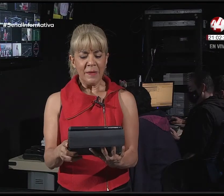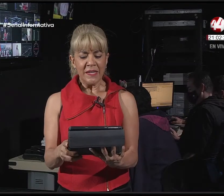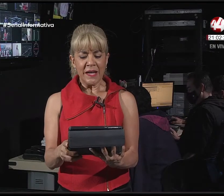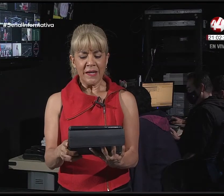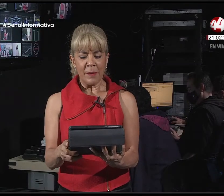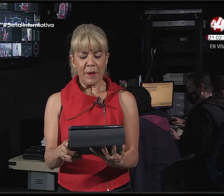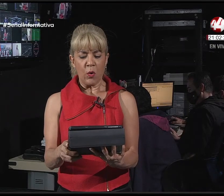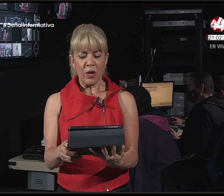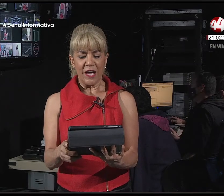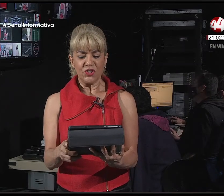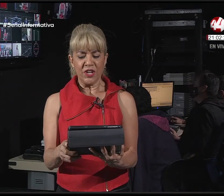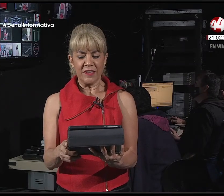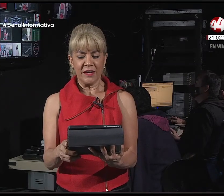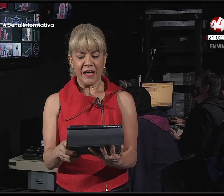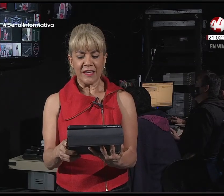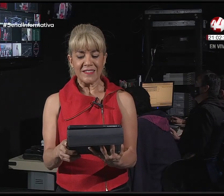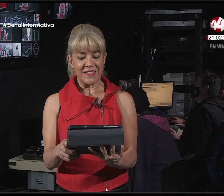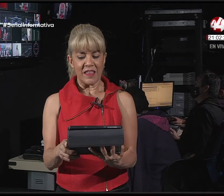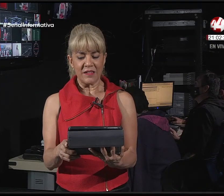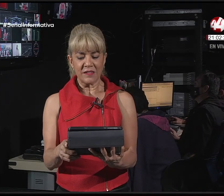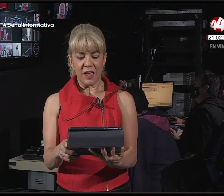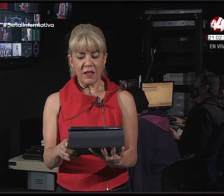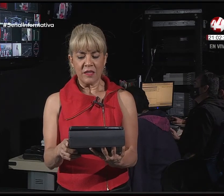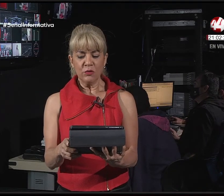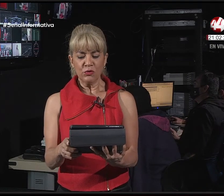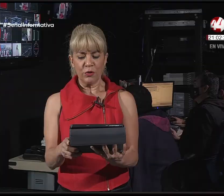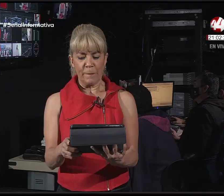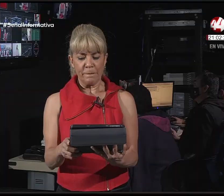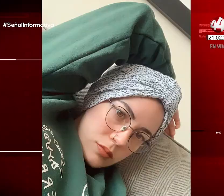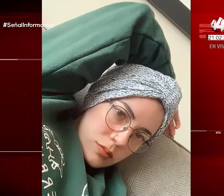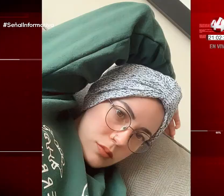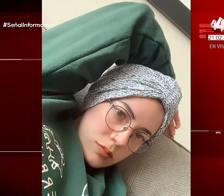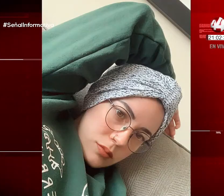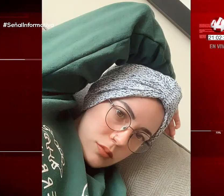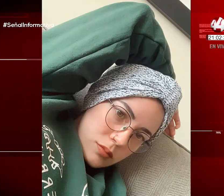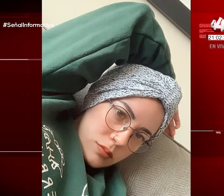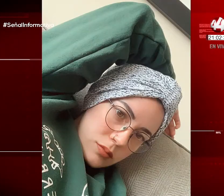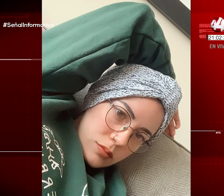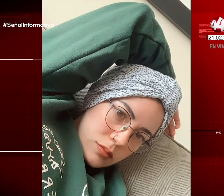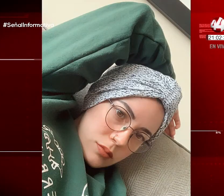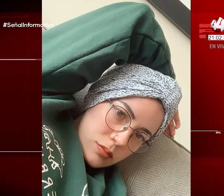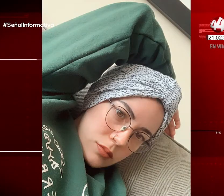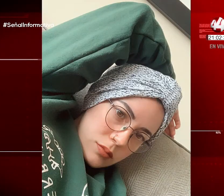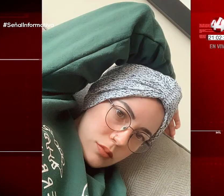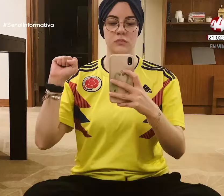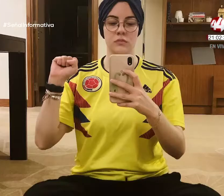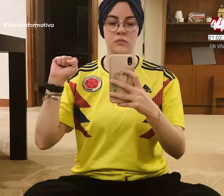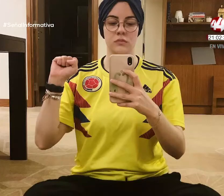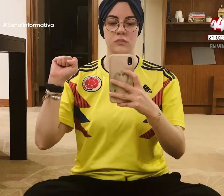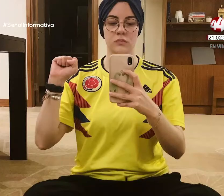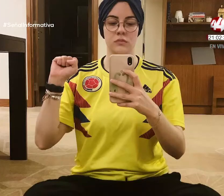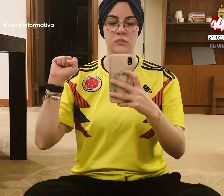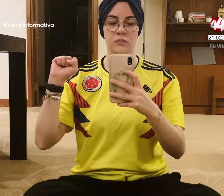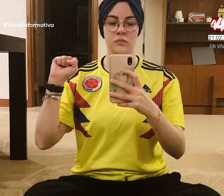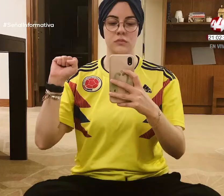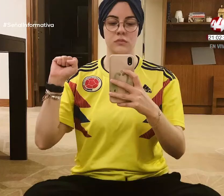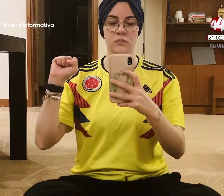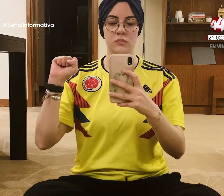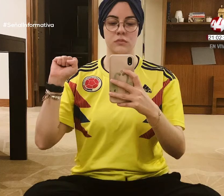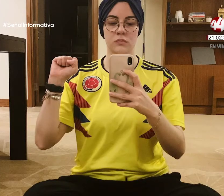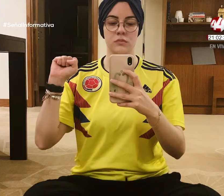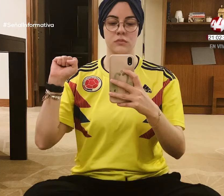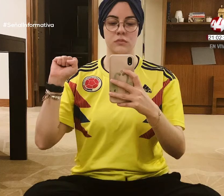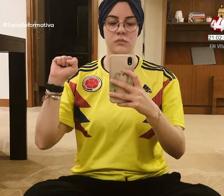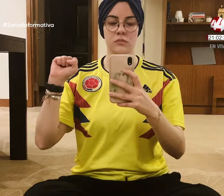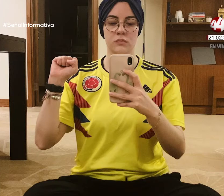La mexicana Paola Chietecat Sedas denunció que sufrió un abuso sexual mientras trabajaba en Qatar, en el